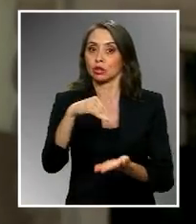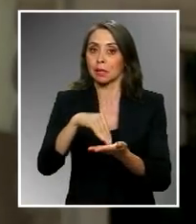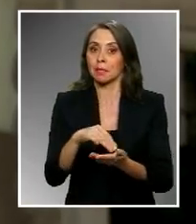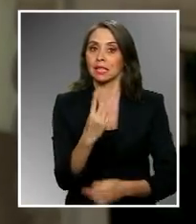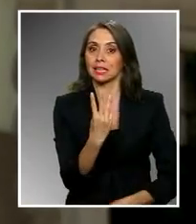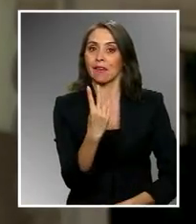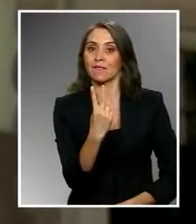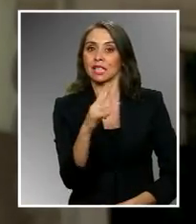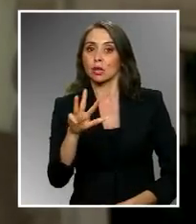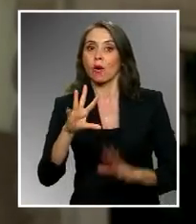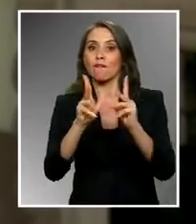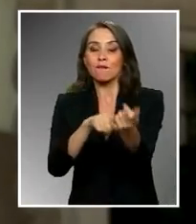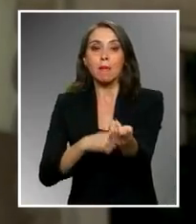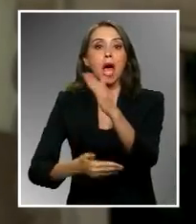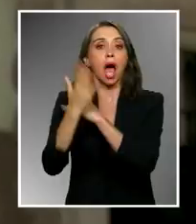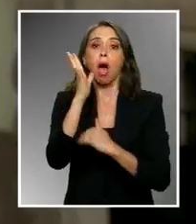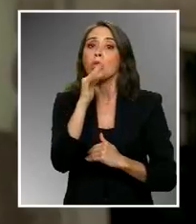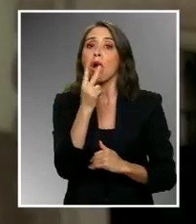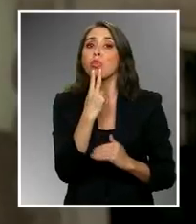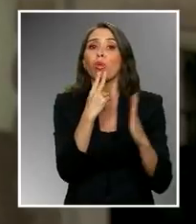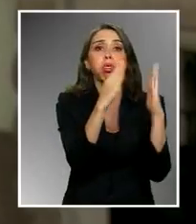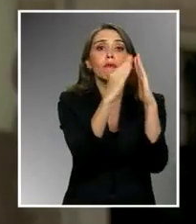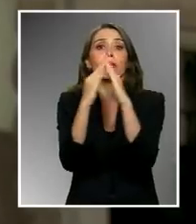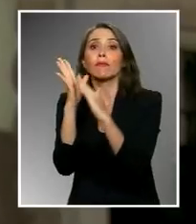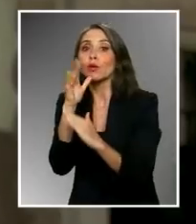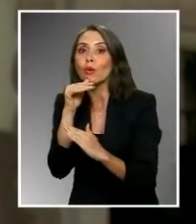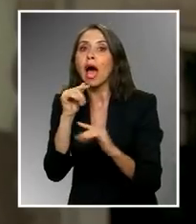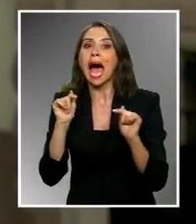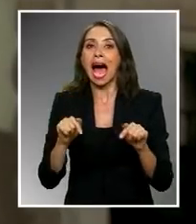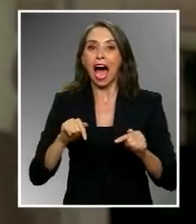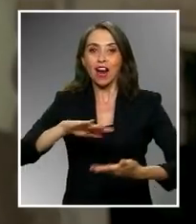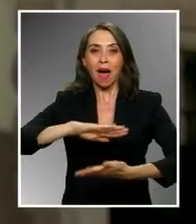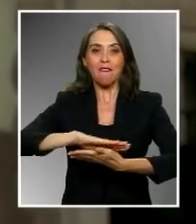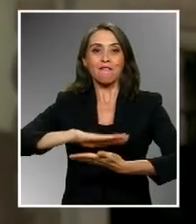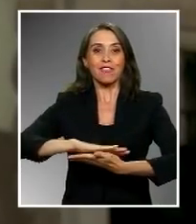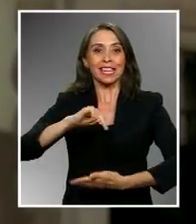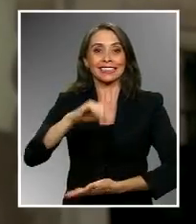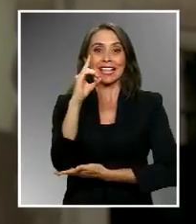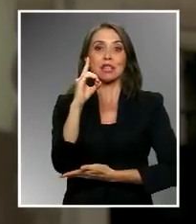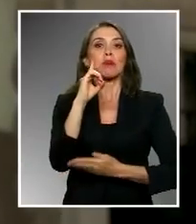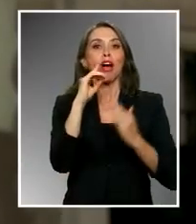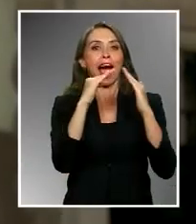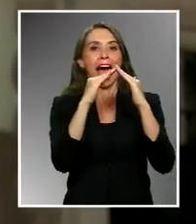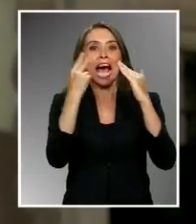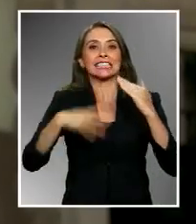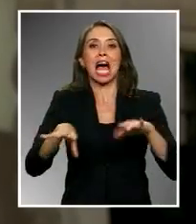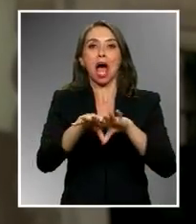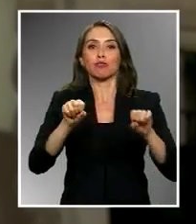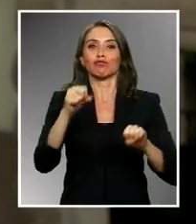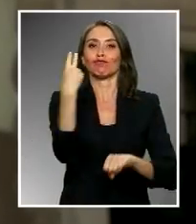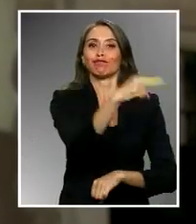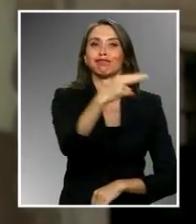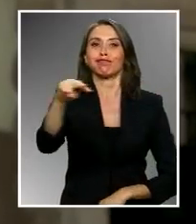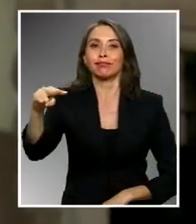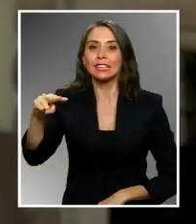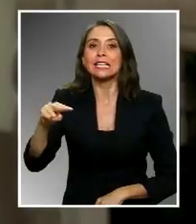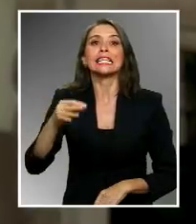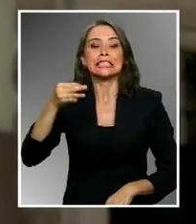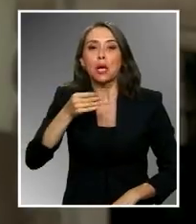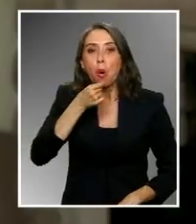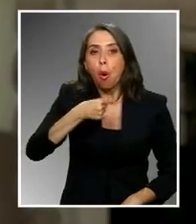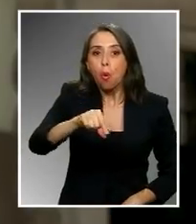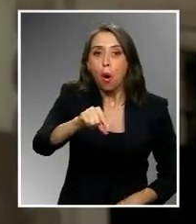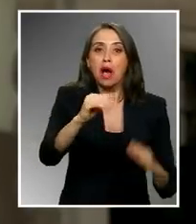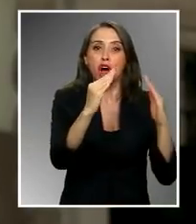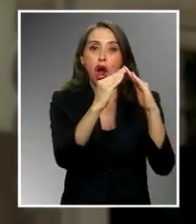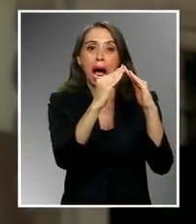329 familias que no tenían vivienda estén pasando las fiestas en su casa o tengan la certeza de que recibirán las llaves de